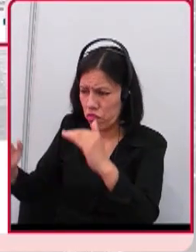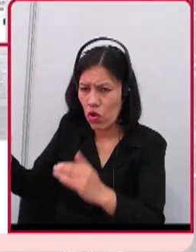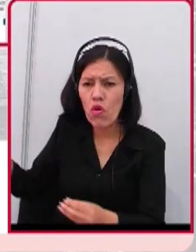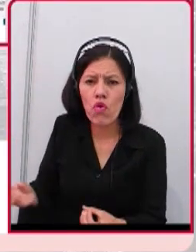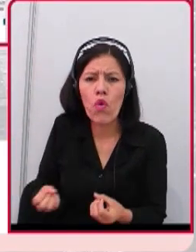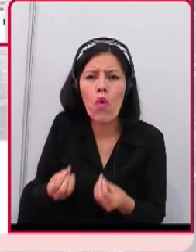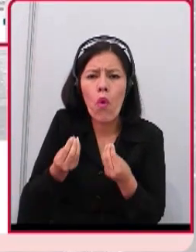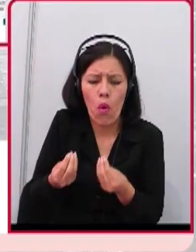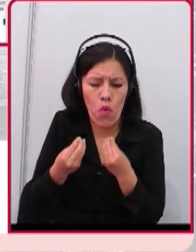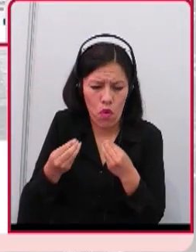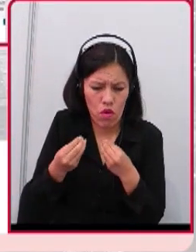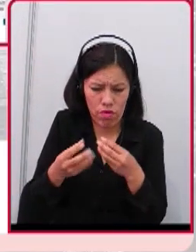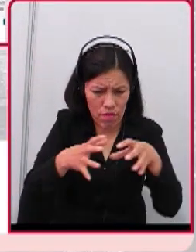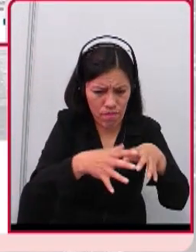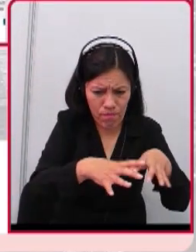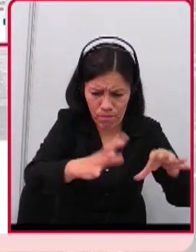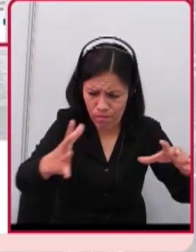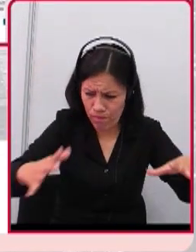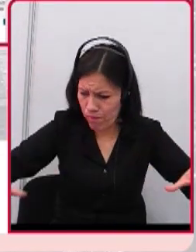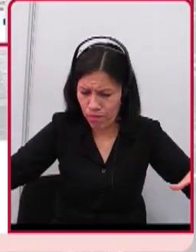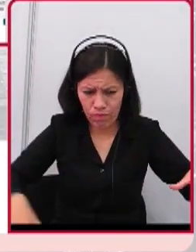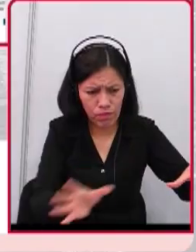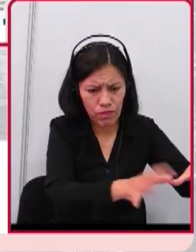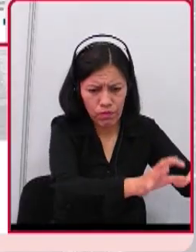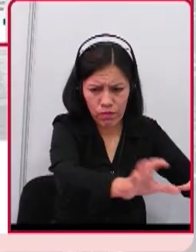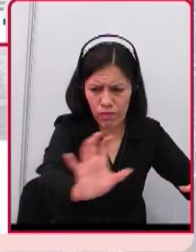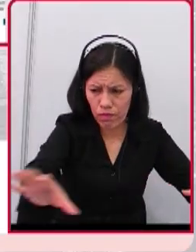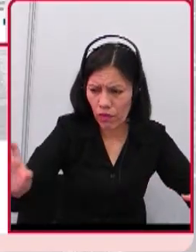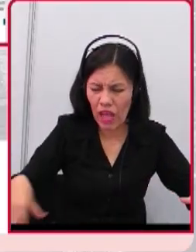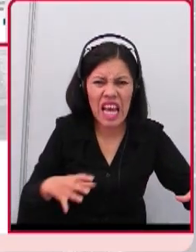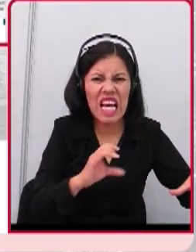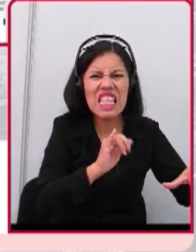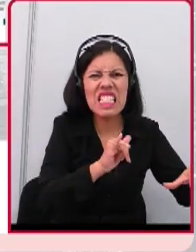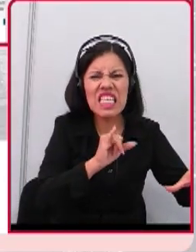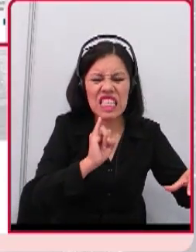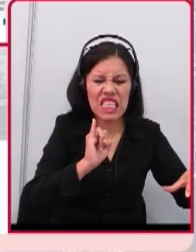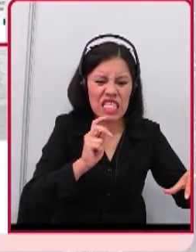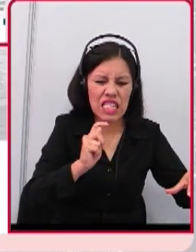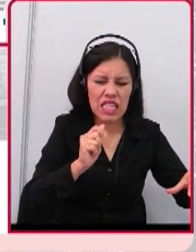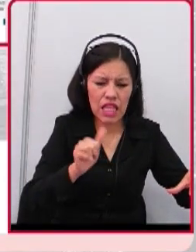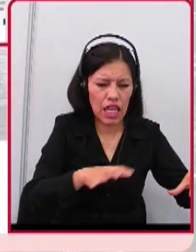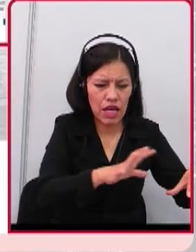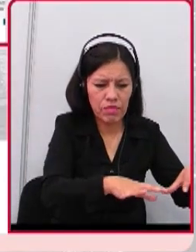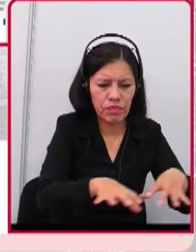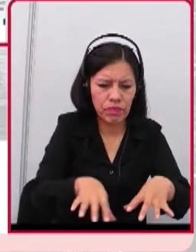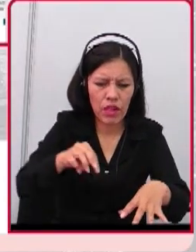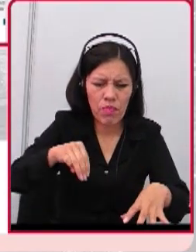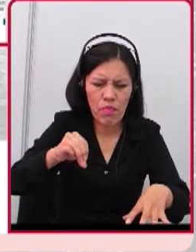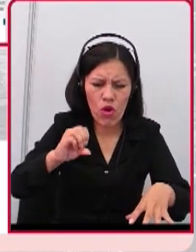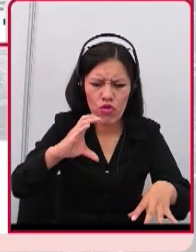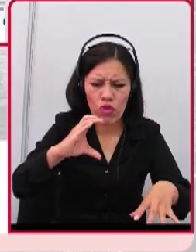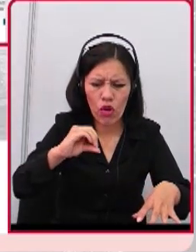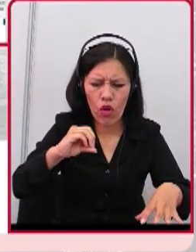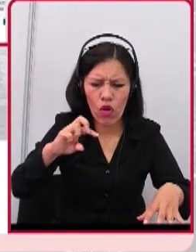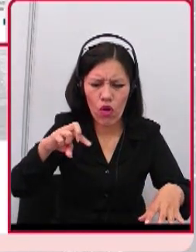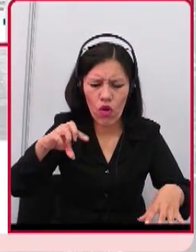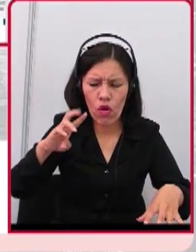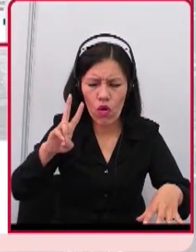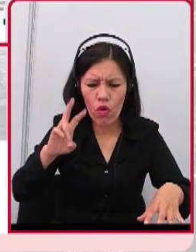micas blancas, ¿no? Llegando a tener principalmente hillita, moscovita, ¿no? Y un poco